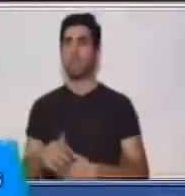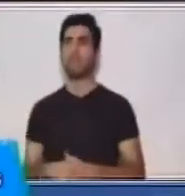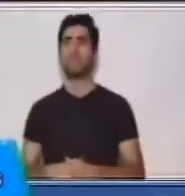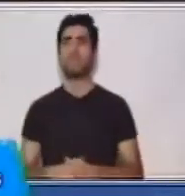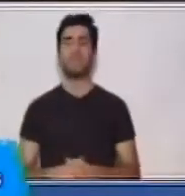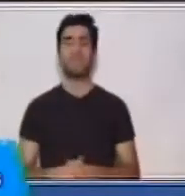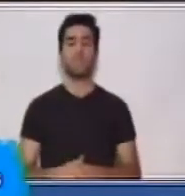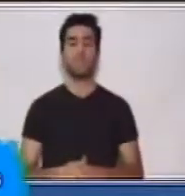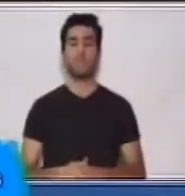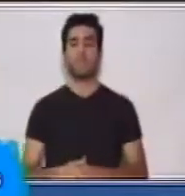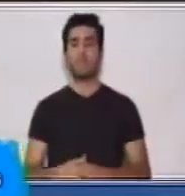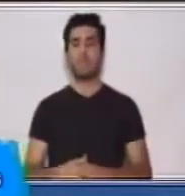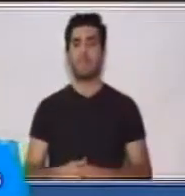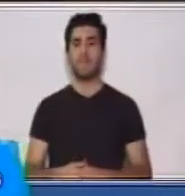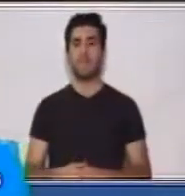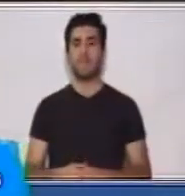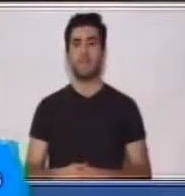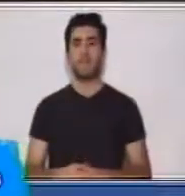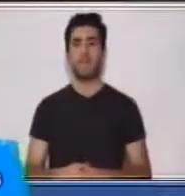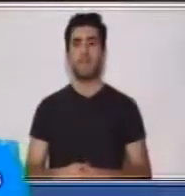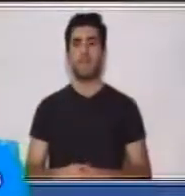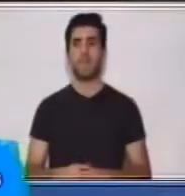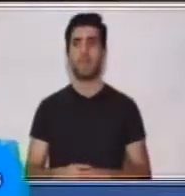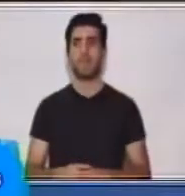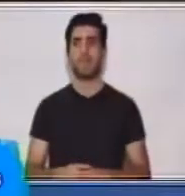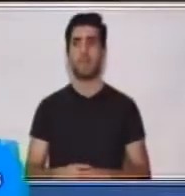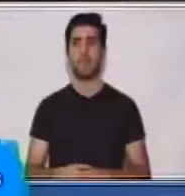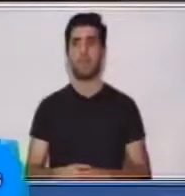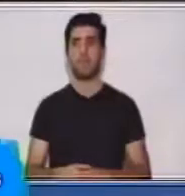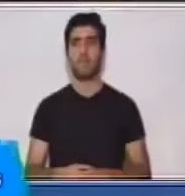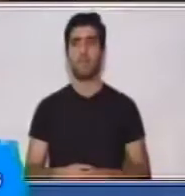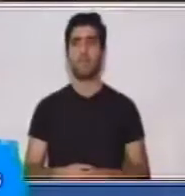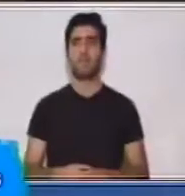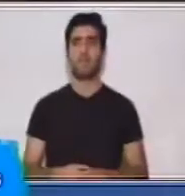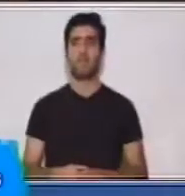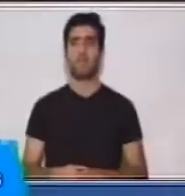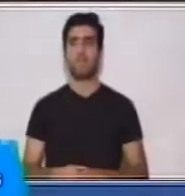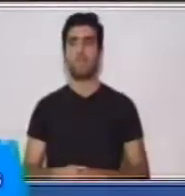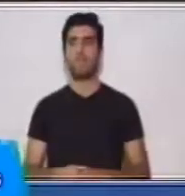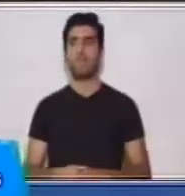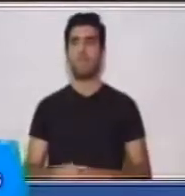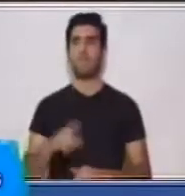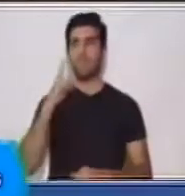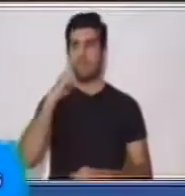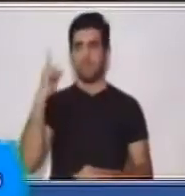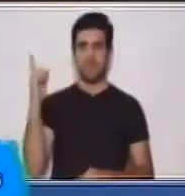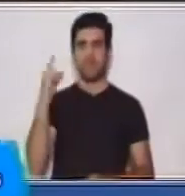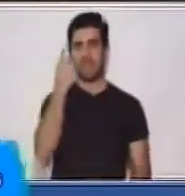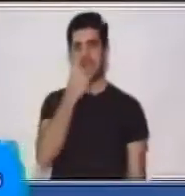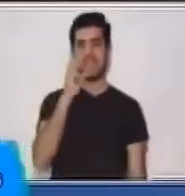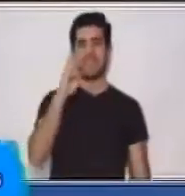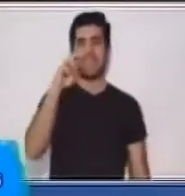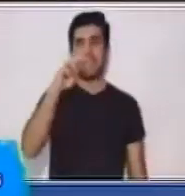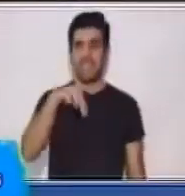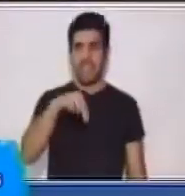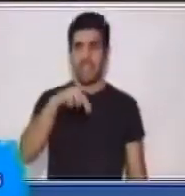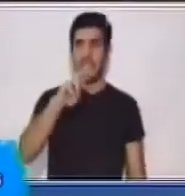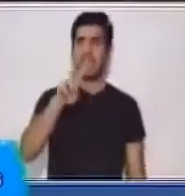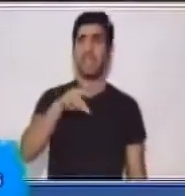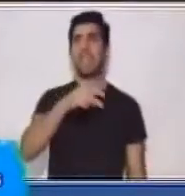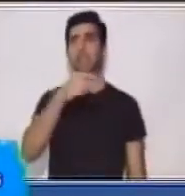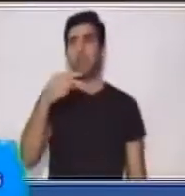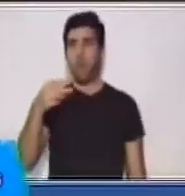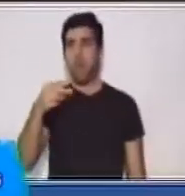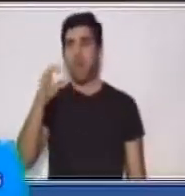de mi ángulo, porque es el valor que me están dando, que va a ser, entonces según esto es el opuesto, mi